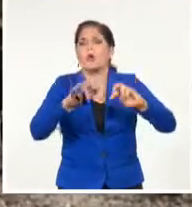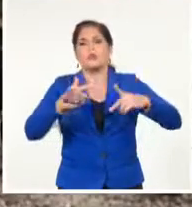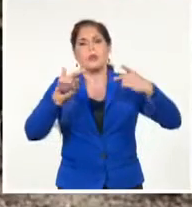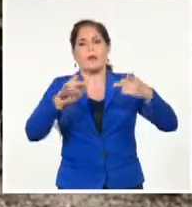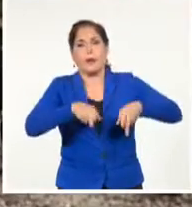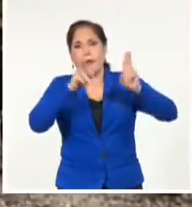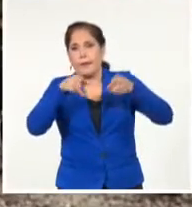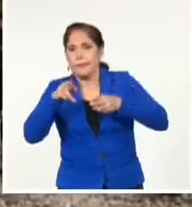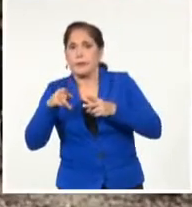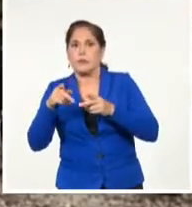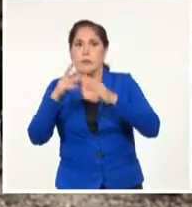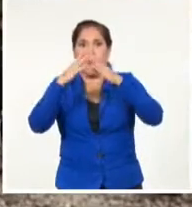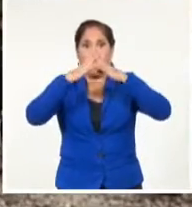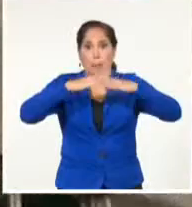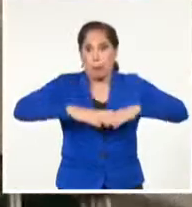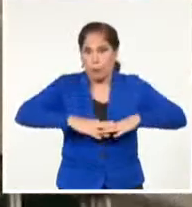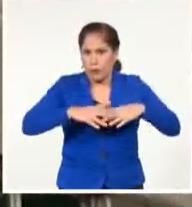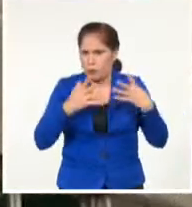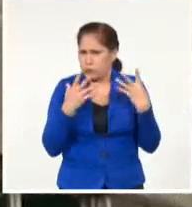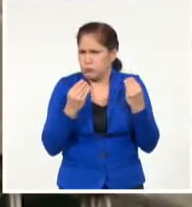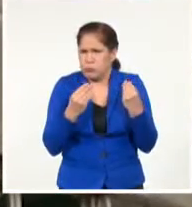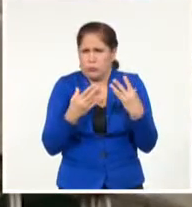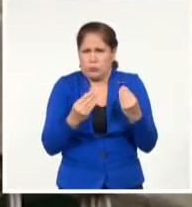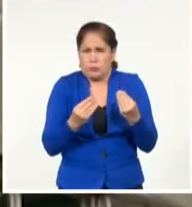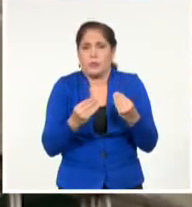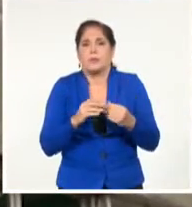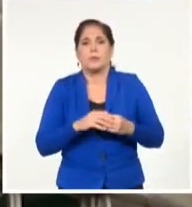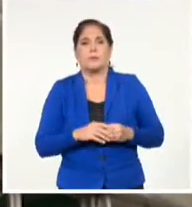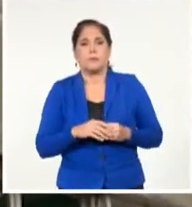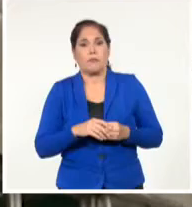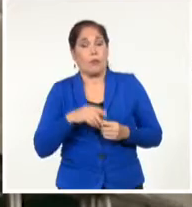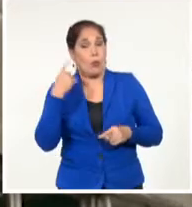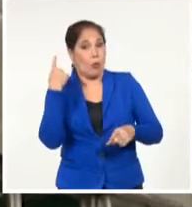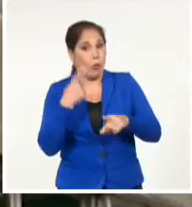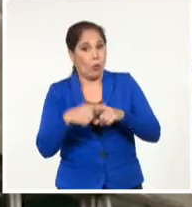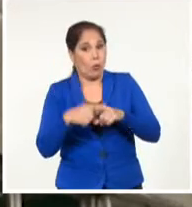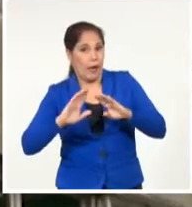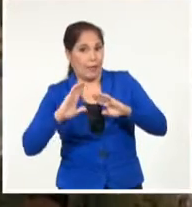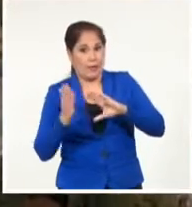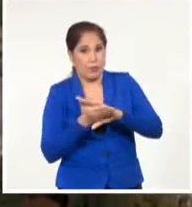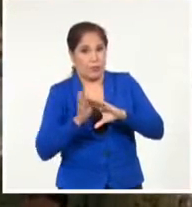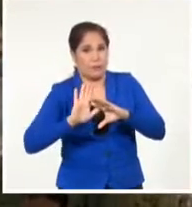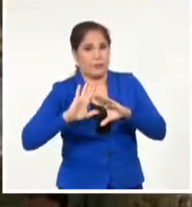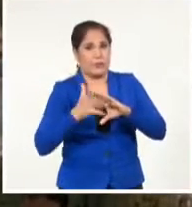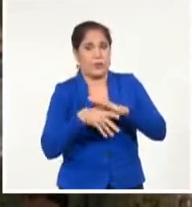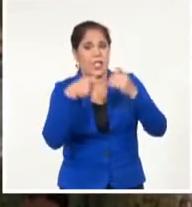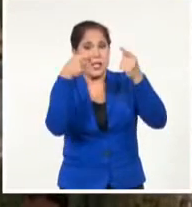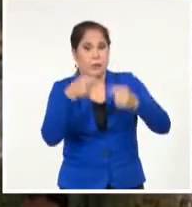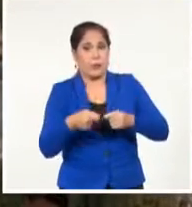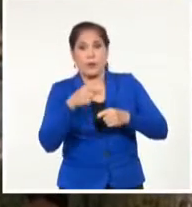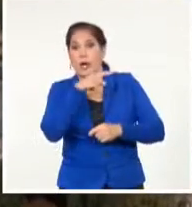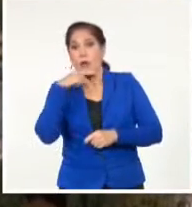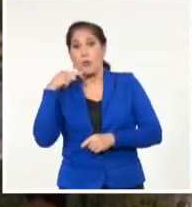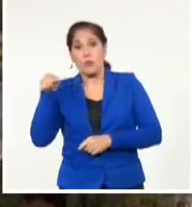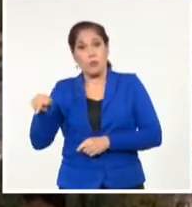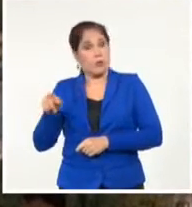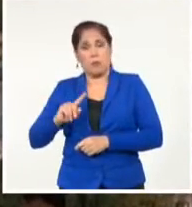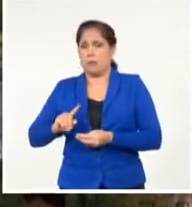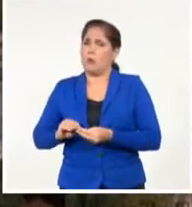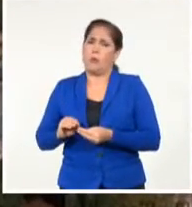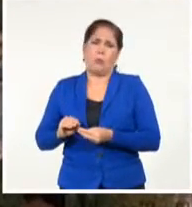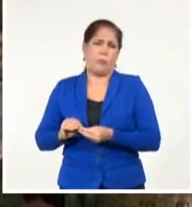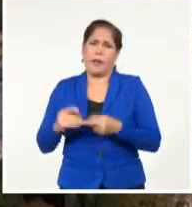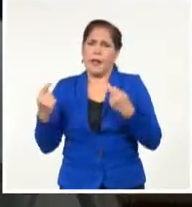infraestructura crítica. Paralelamente, Shmyhal agradeció las sanciones occidentales impuestas a Rusia, las cuales,